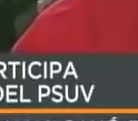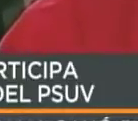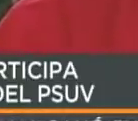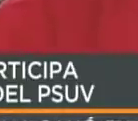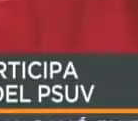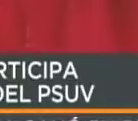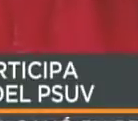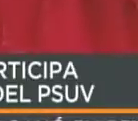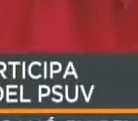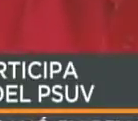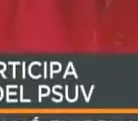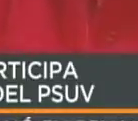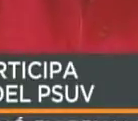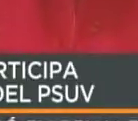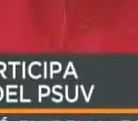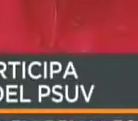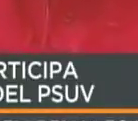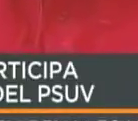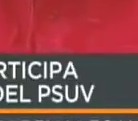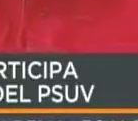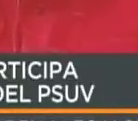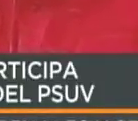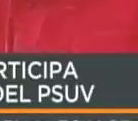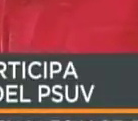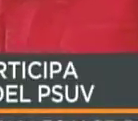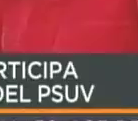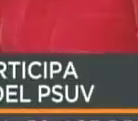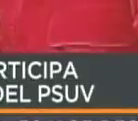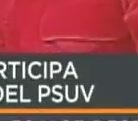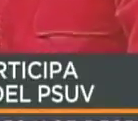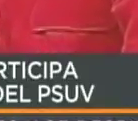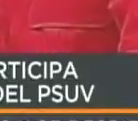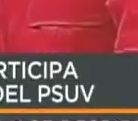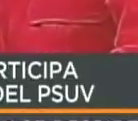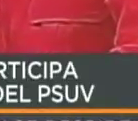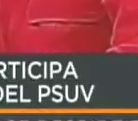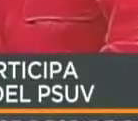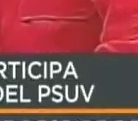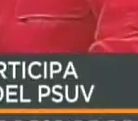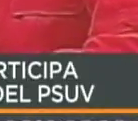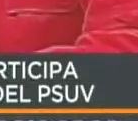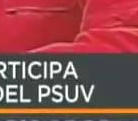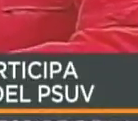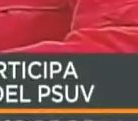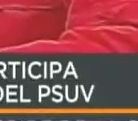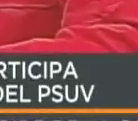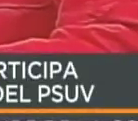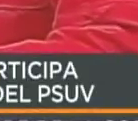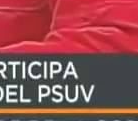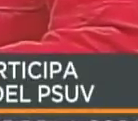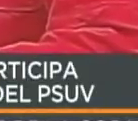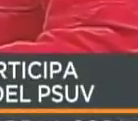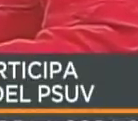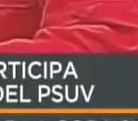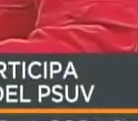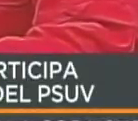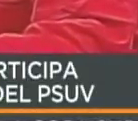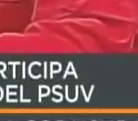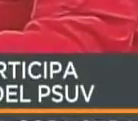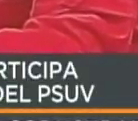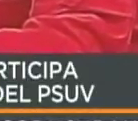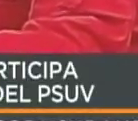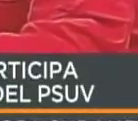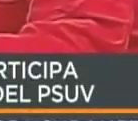calles, viene de conocer la realidad de cada uno de los habitantes de acá, de Venezuela, y nuestro apoyo es total